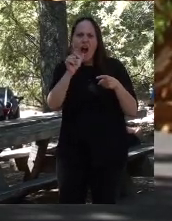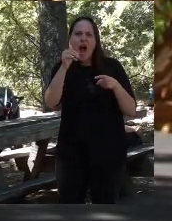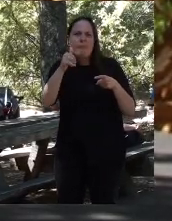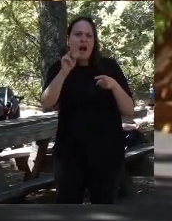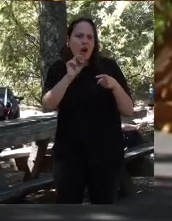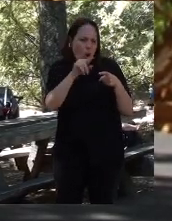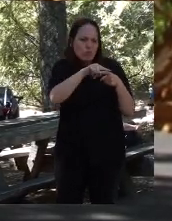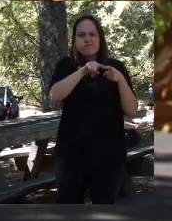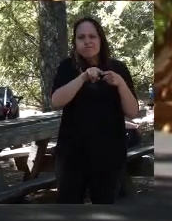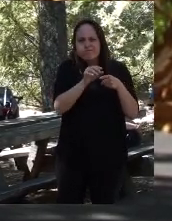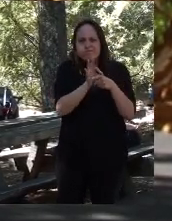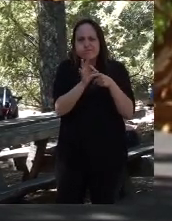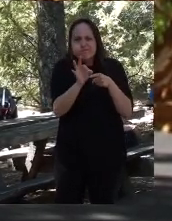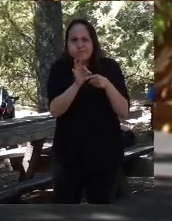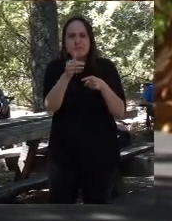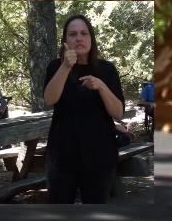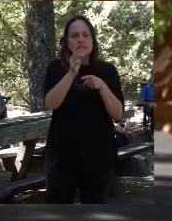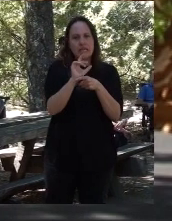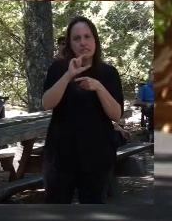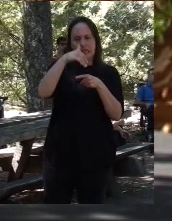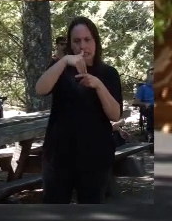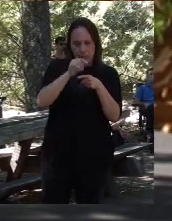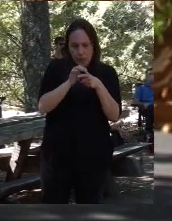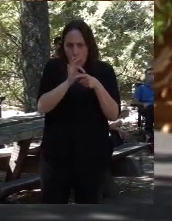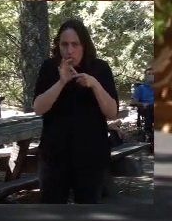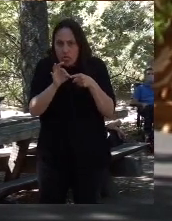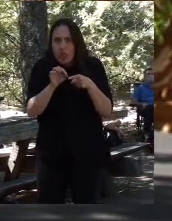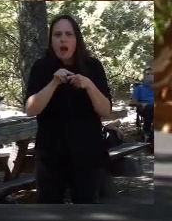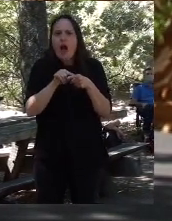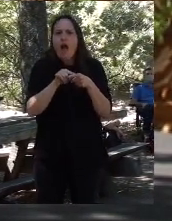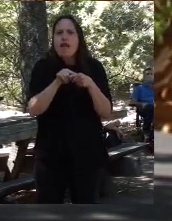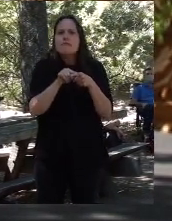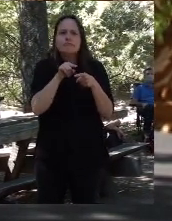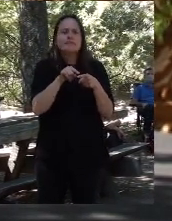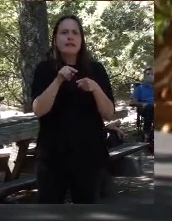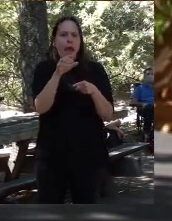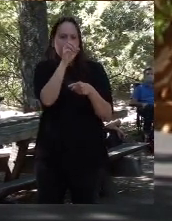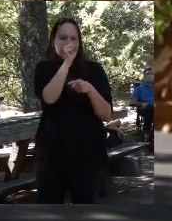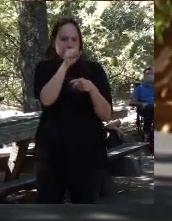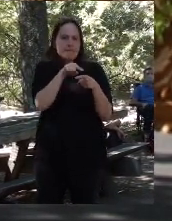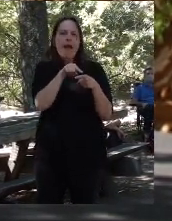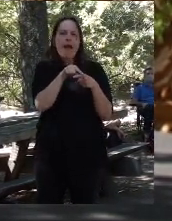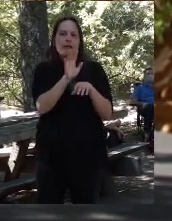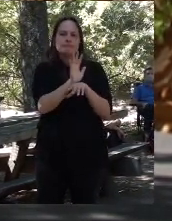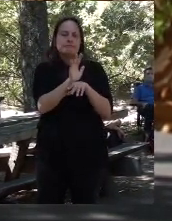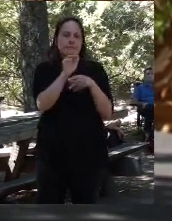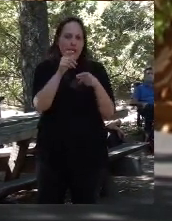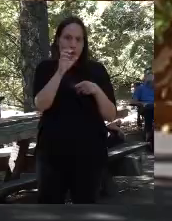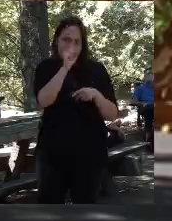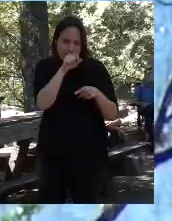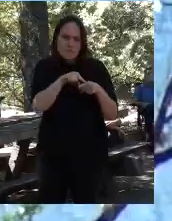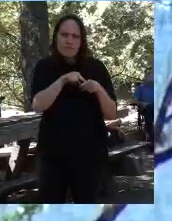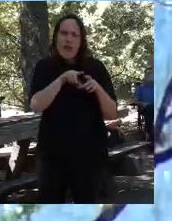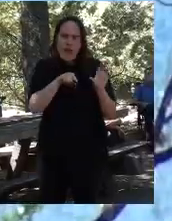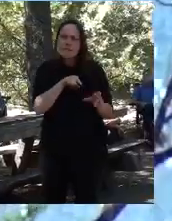camarón. Puede medir hasta 6 centímetros de longitud y representa la biomasa de una especie